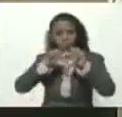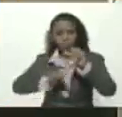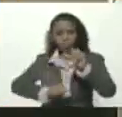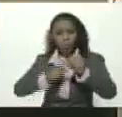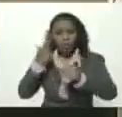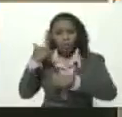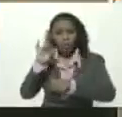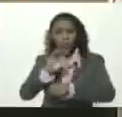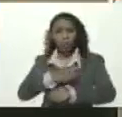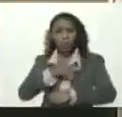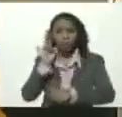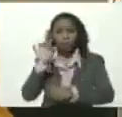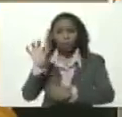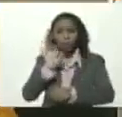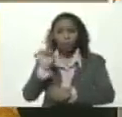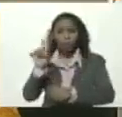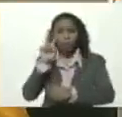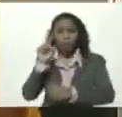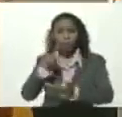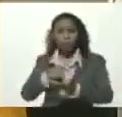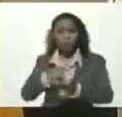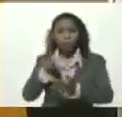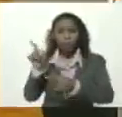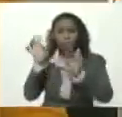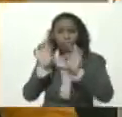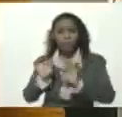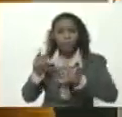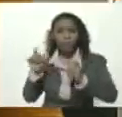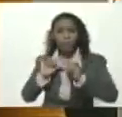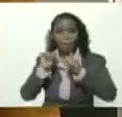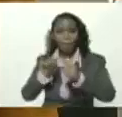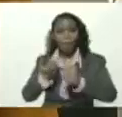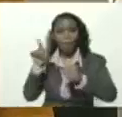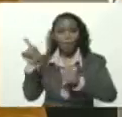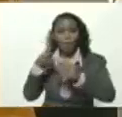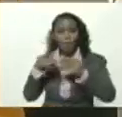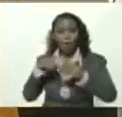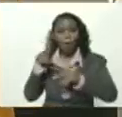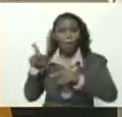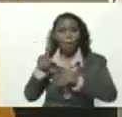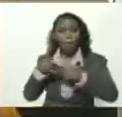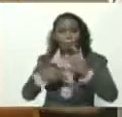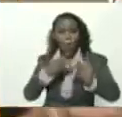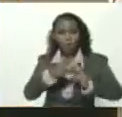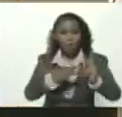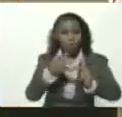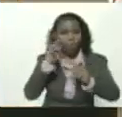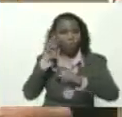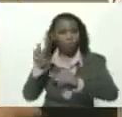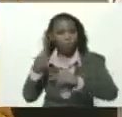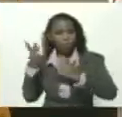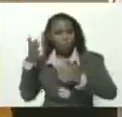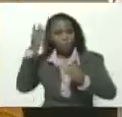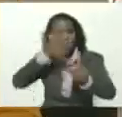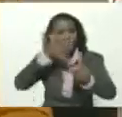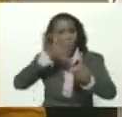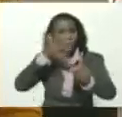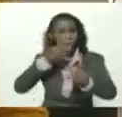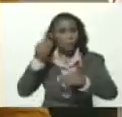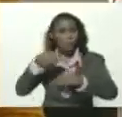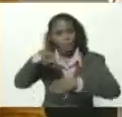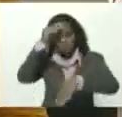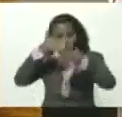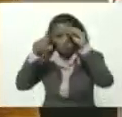a ver si fue seleccionado como miembro de mesa, y de esta manera empezar con todo el proceso que tiene que ver con la formación para